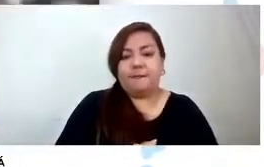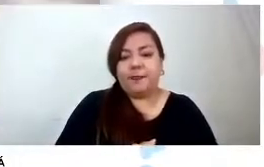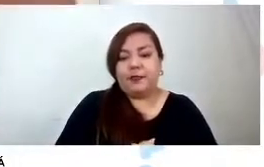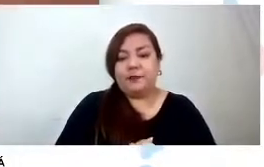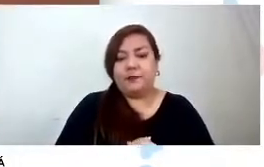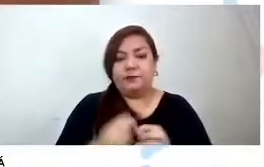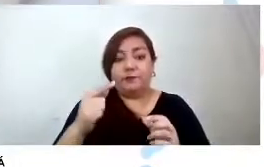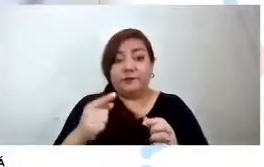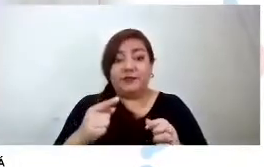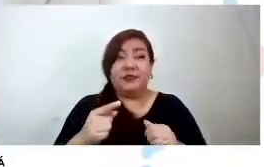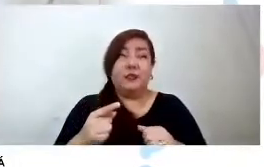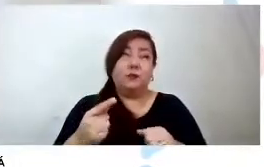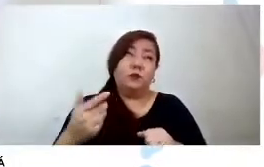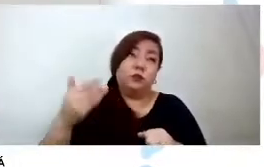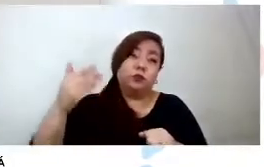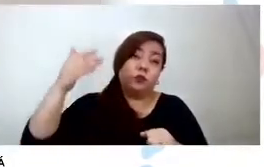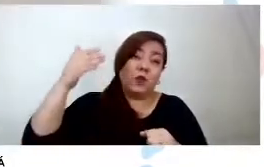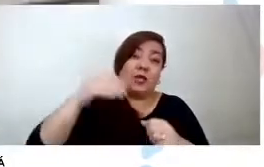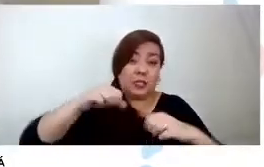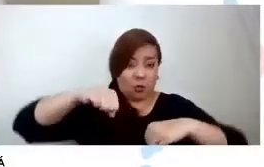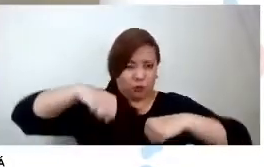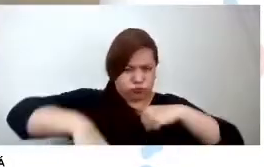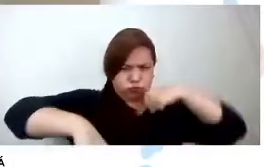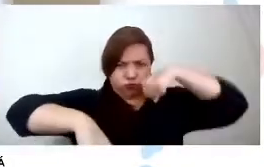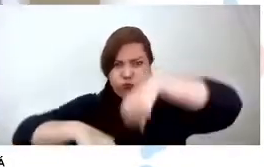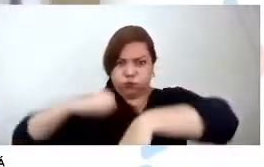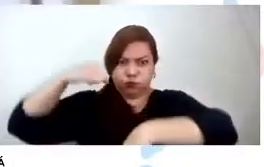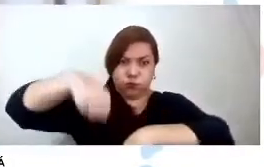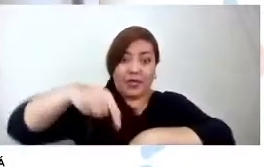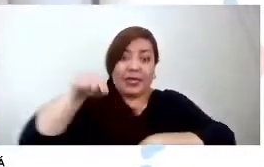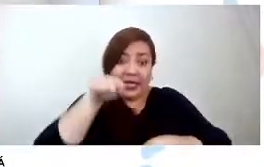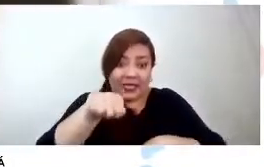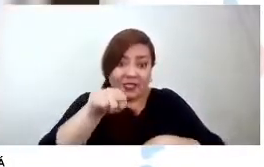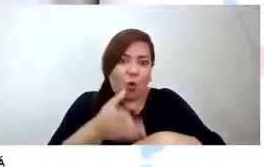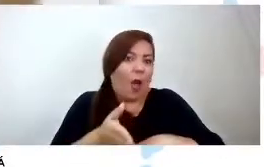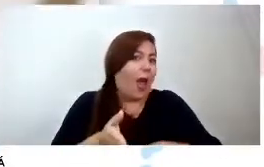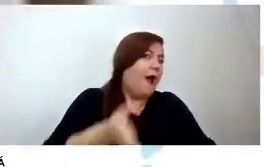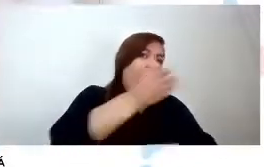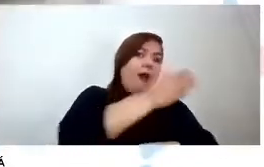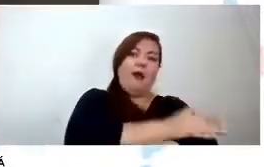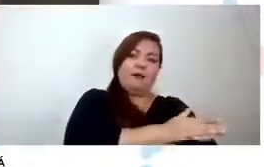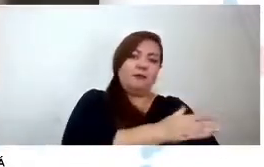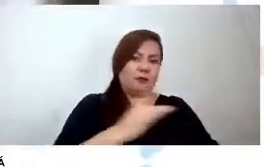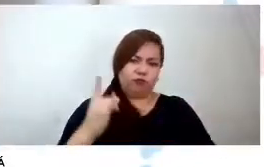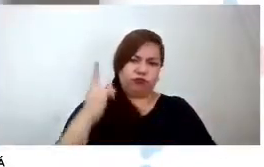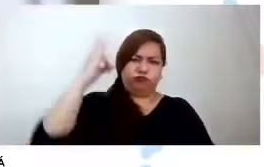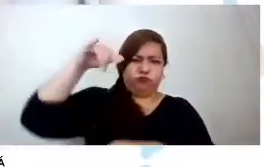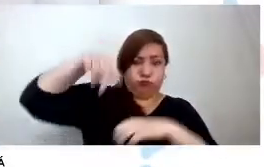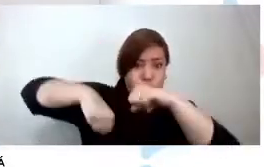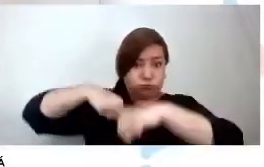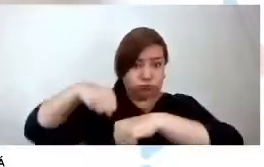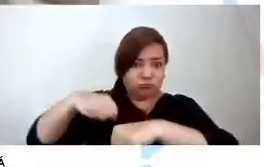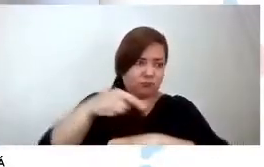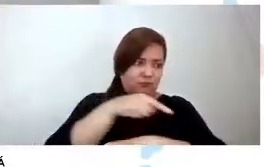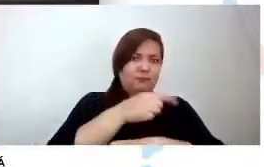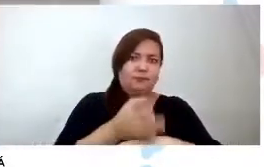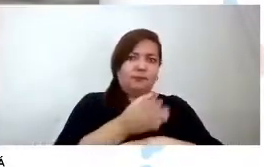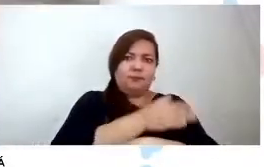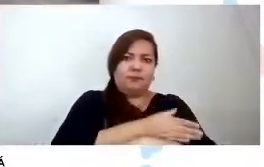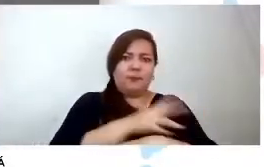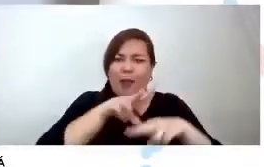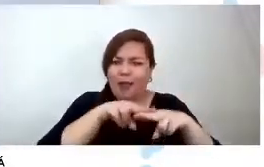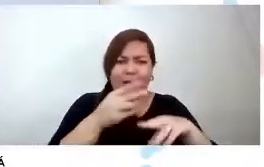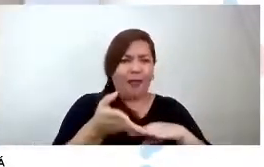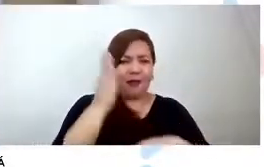la era anterior a los dinosaurios. También vamos a pasar por acá, porque acá tenemos otros ejemplares bien interesantes